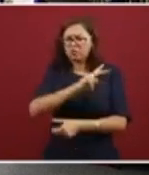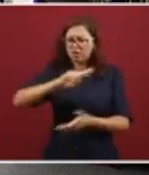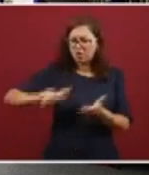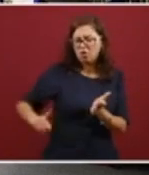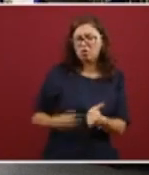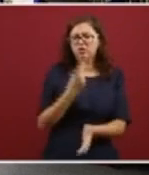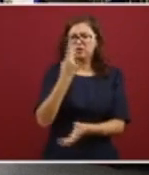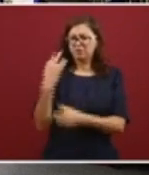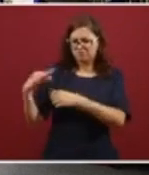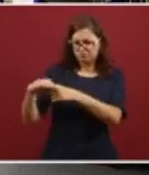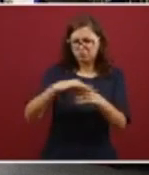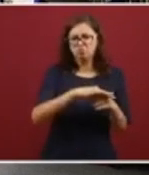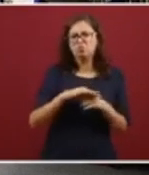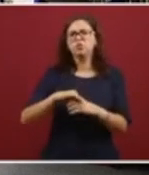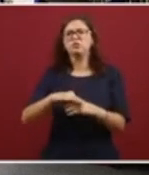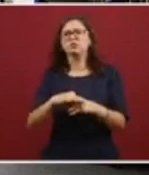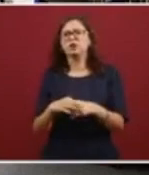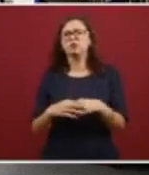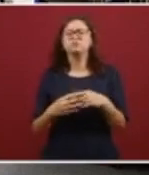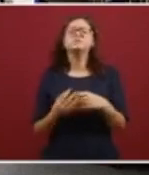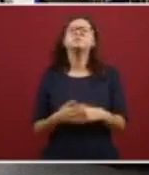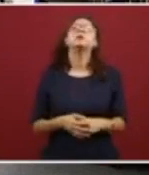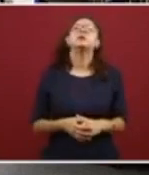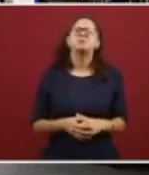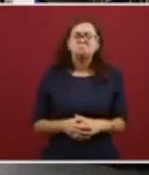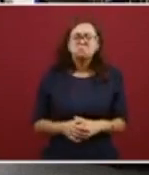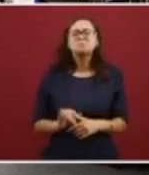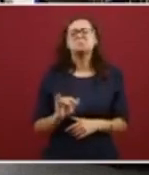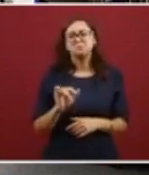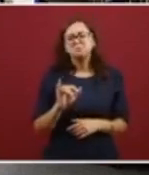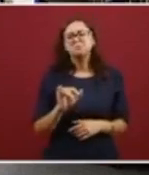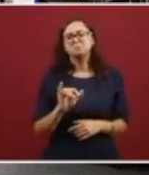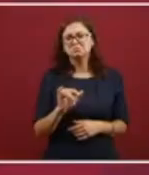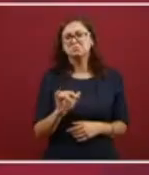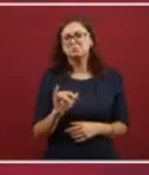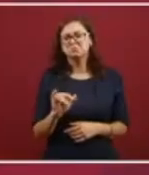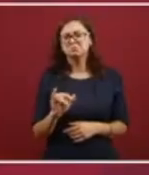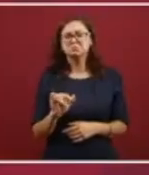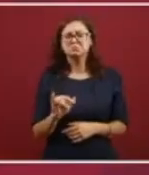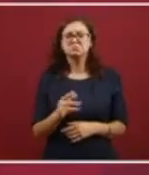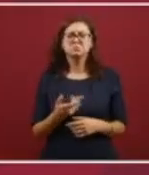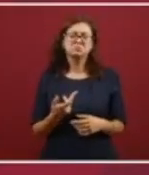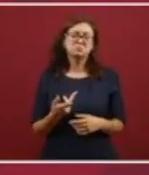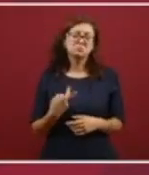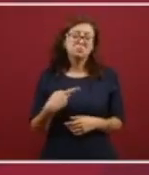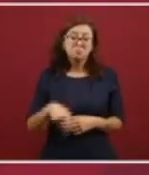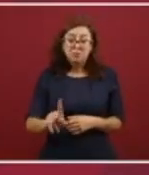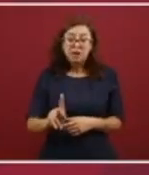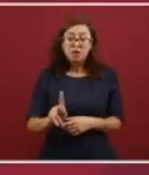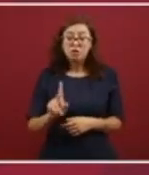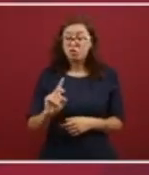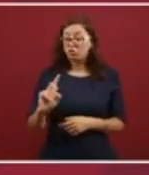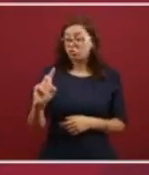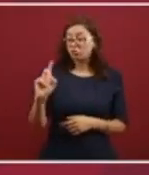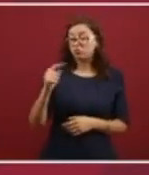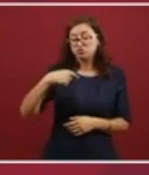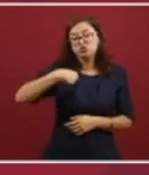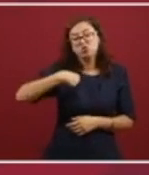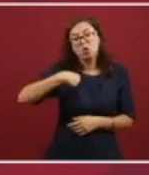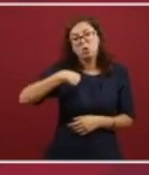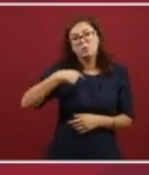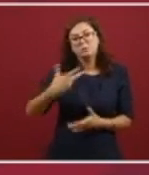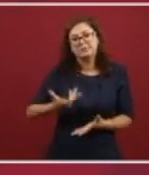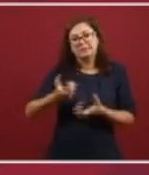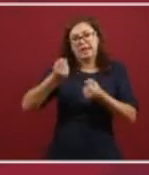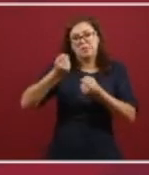Sí, pero yo lo que rescato de la jornada del domingo es